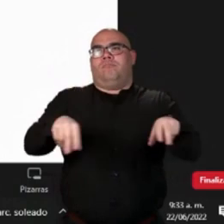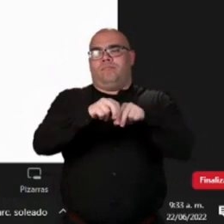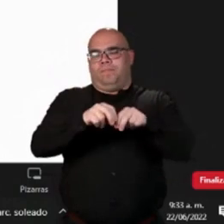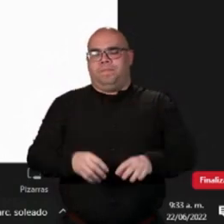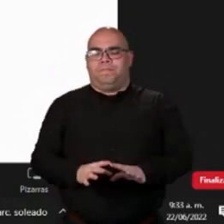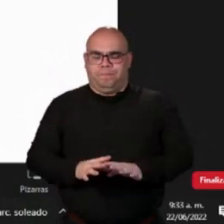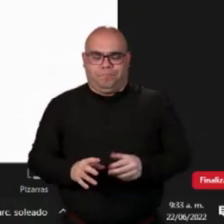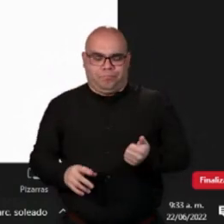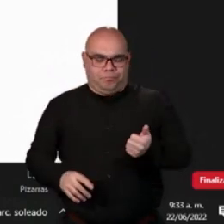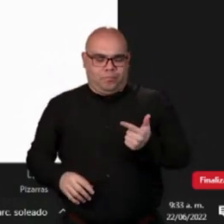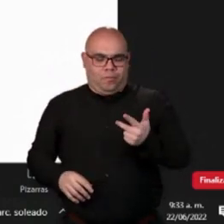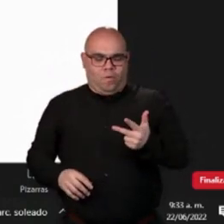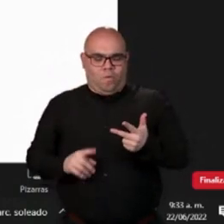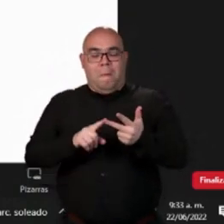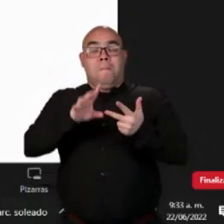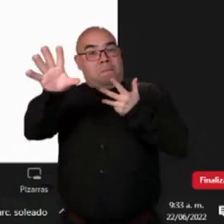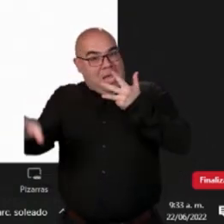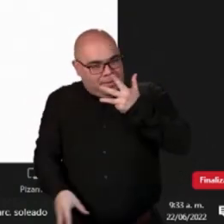Adicionalmente a esto hay que tener